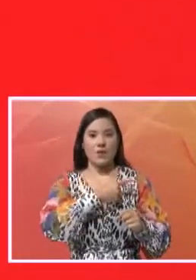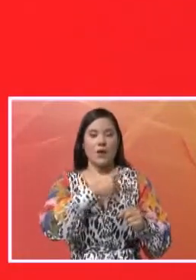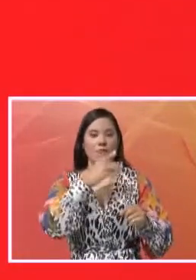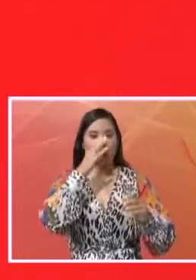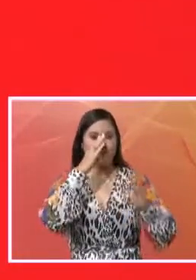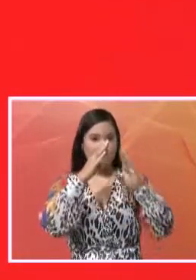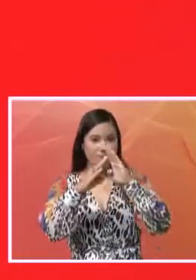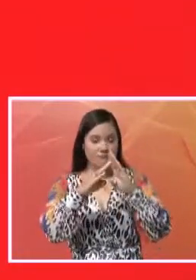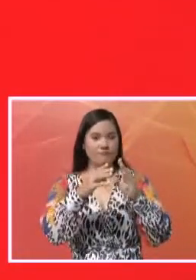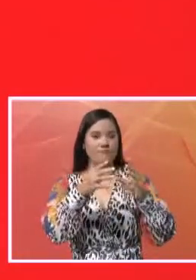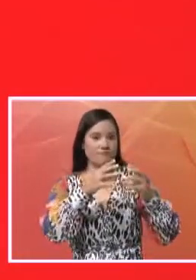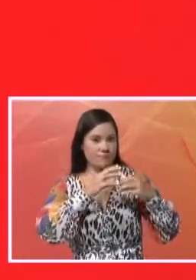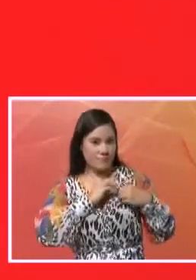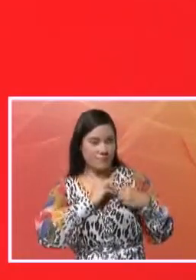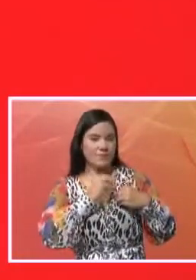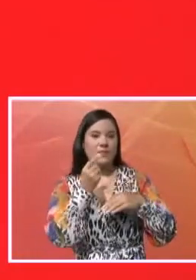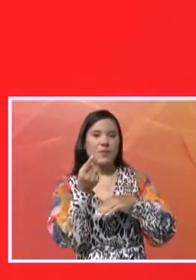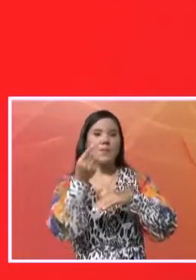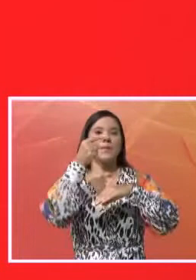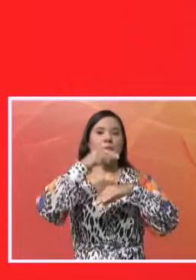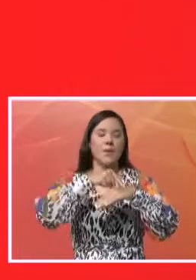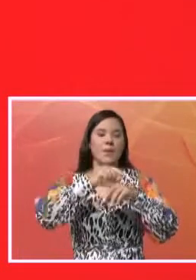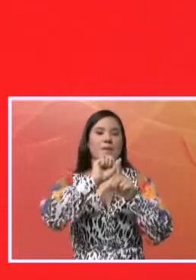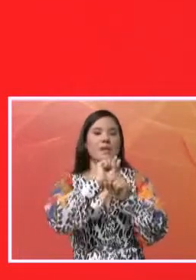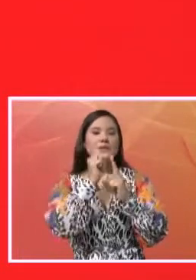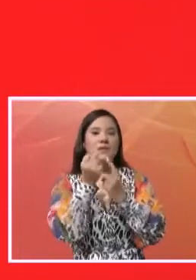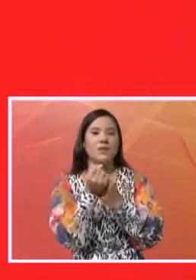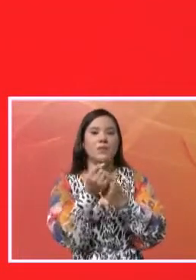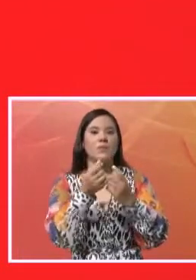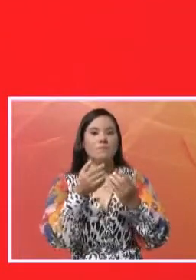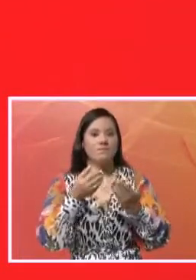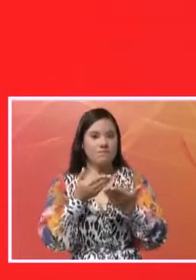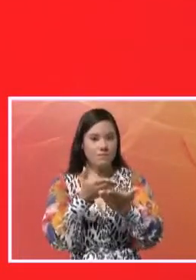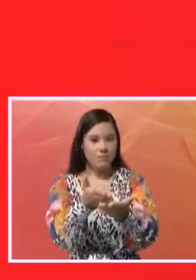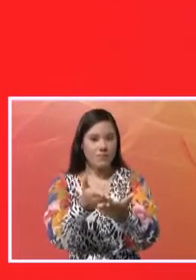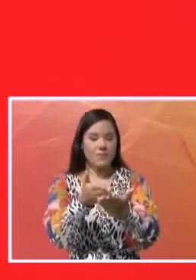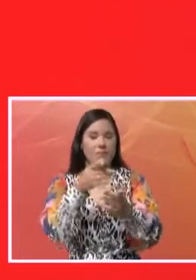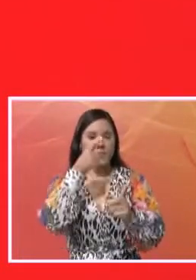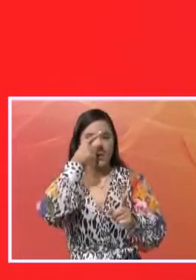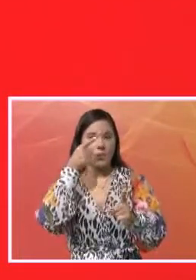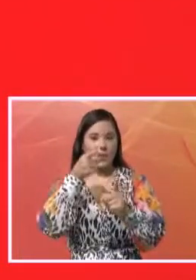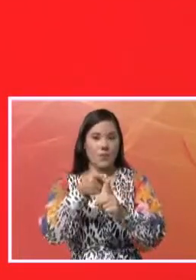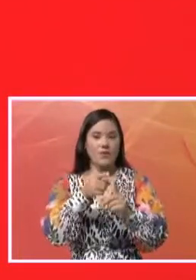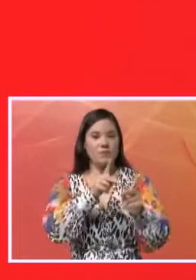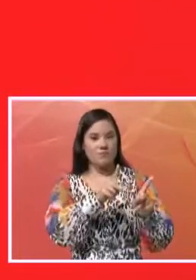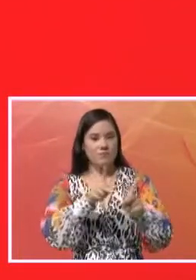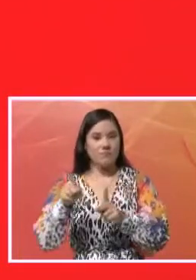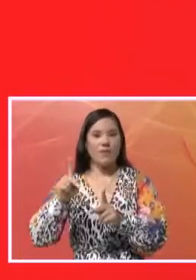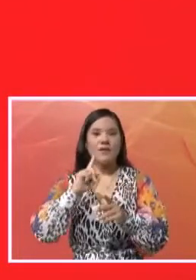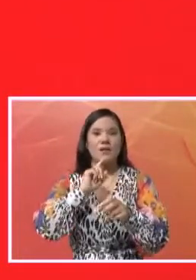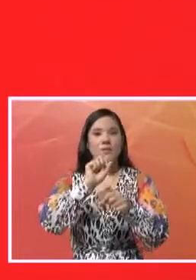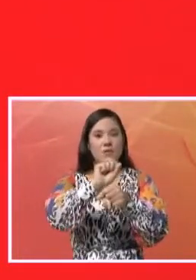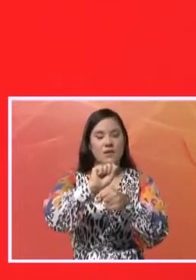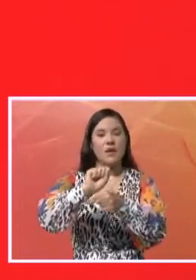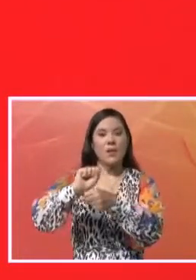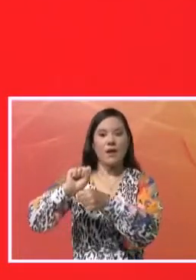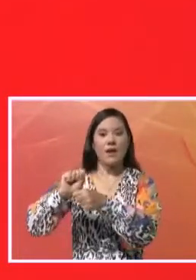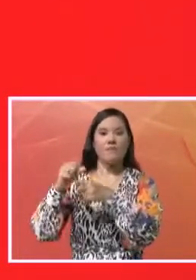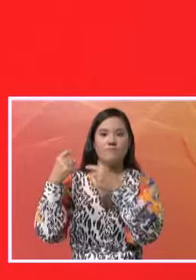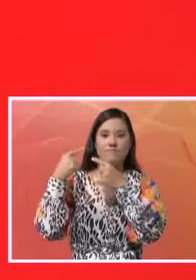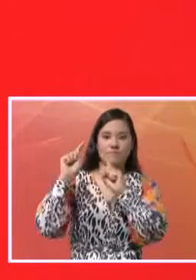que por primera vez como sector se lleva una propuesta en conjunto estamos trabajando a los fines de